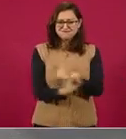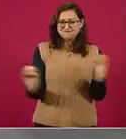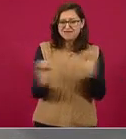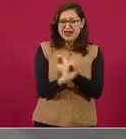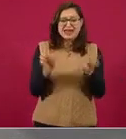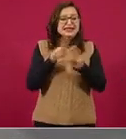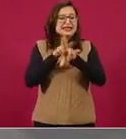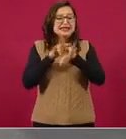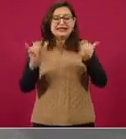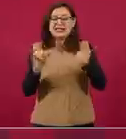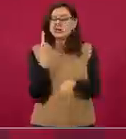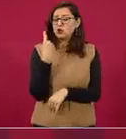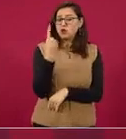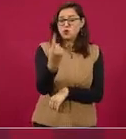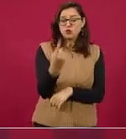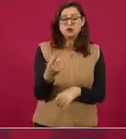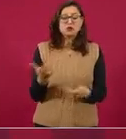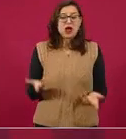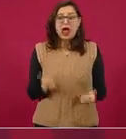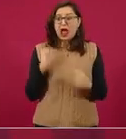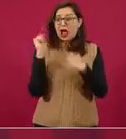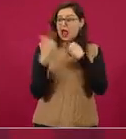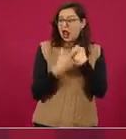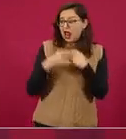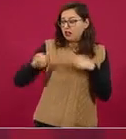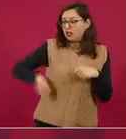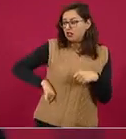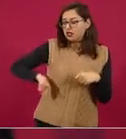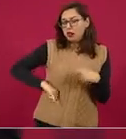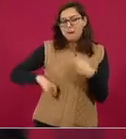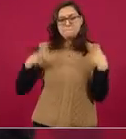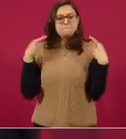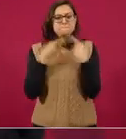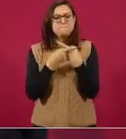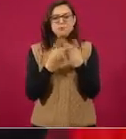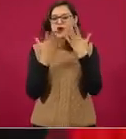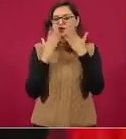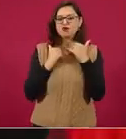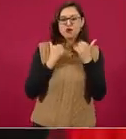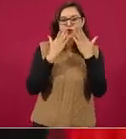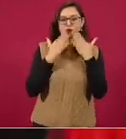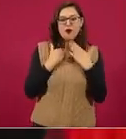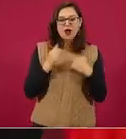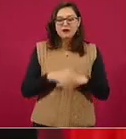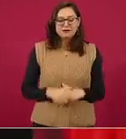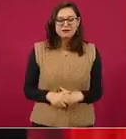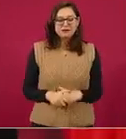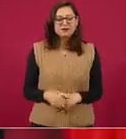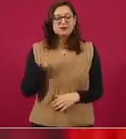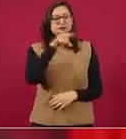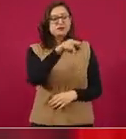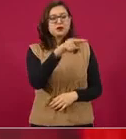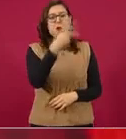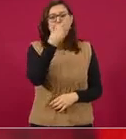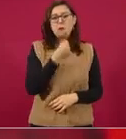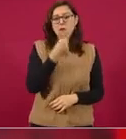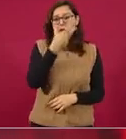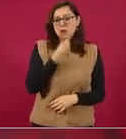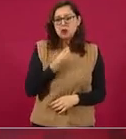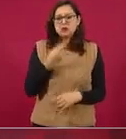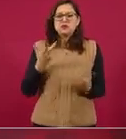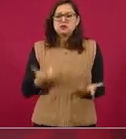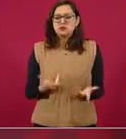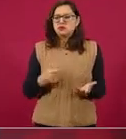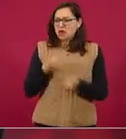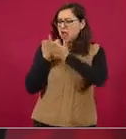ningún problema de interés, es de los empresarios que nos ayuda porque